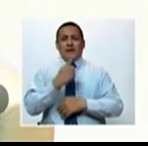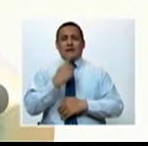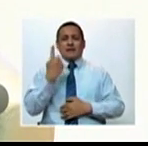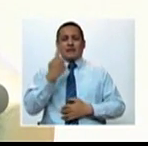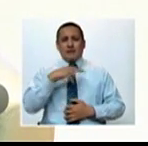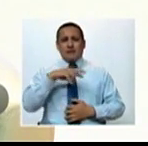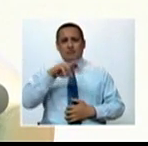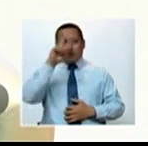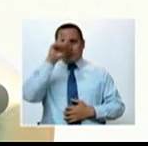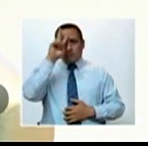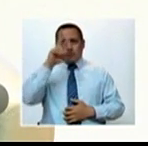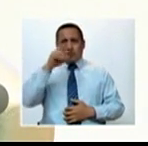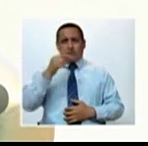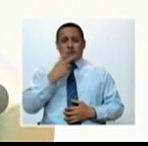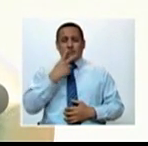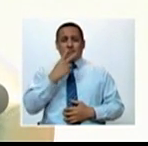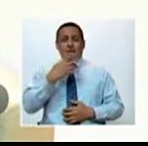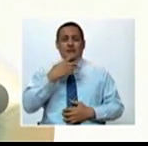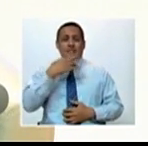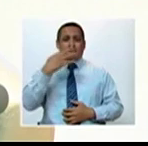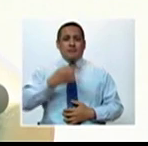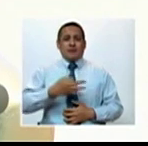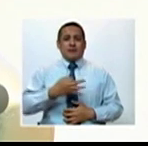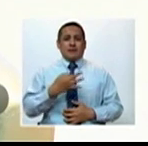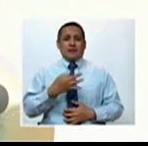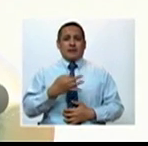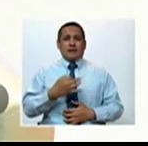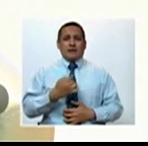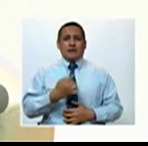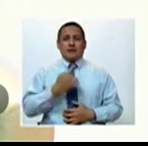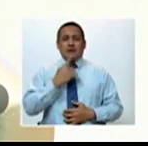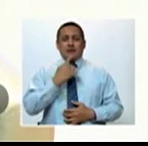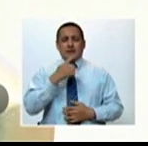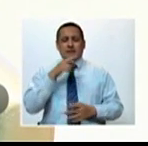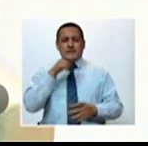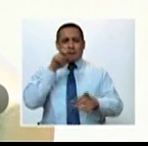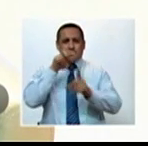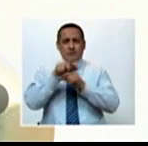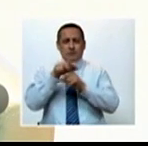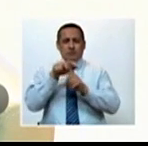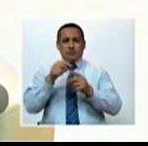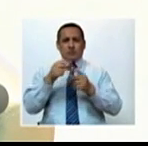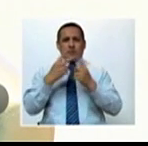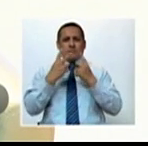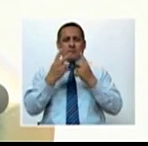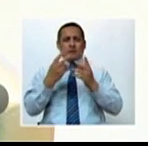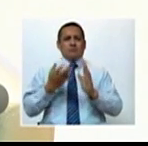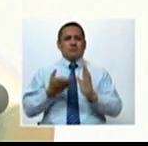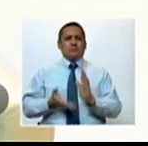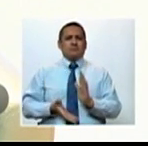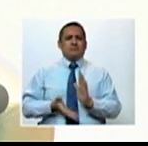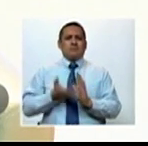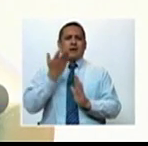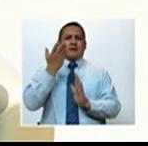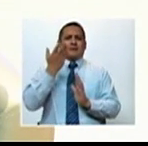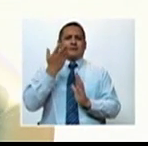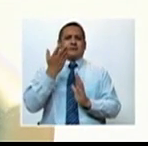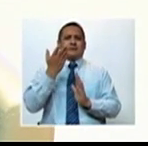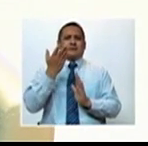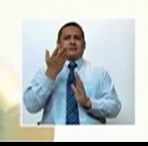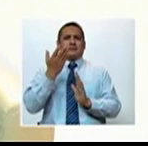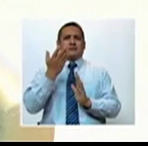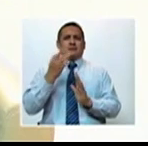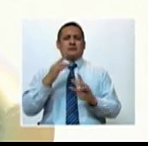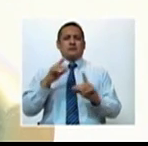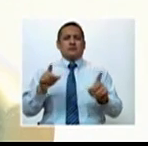efectivamente se ha encontrado un incremento, no acentuado,